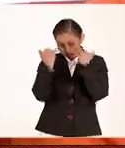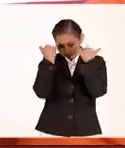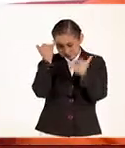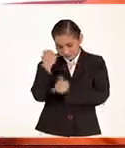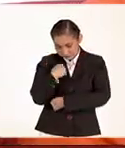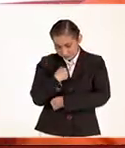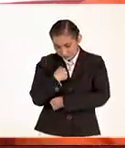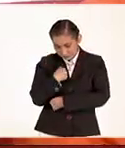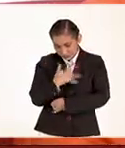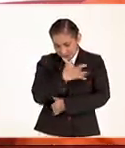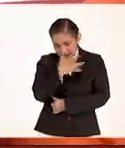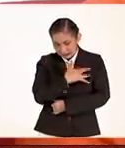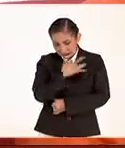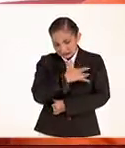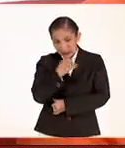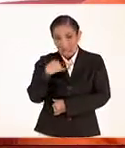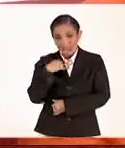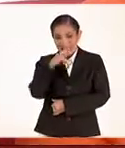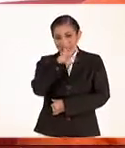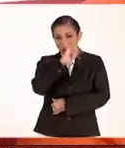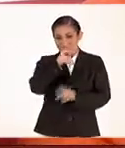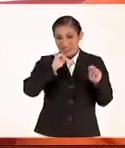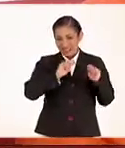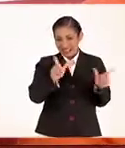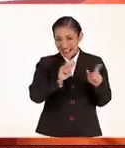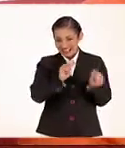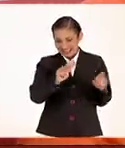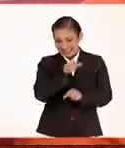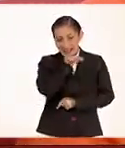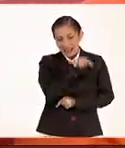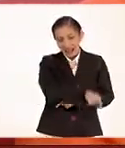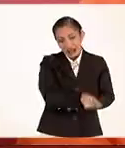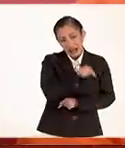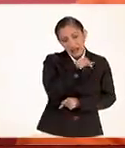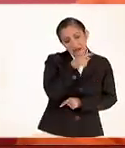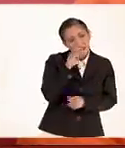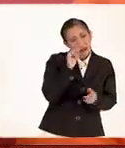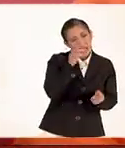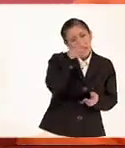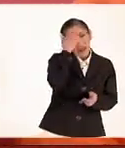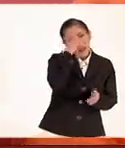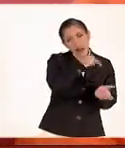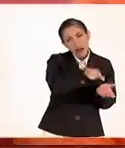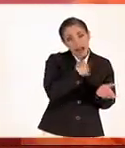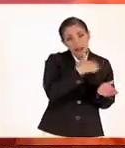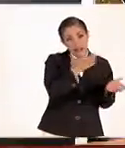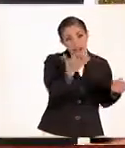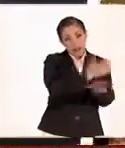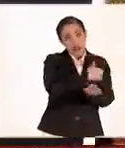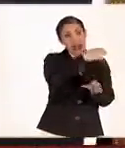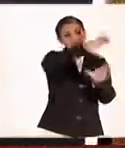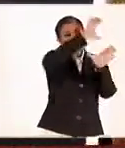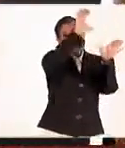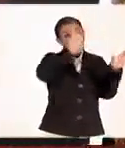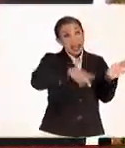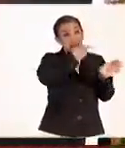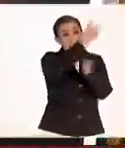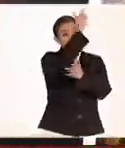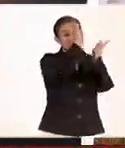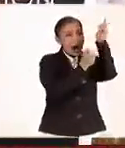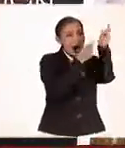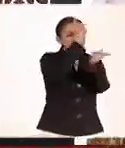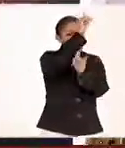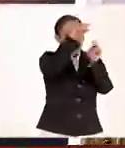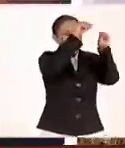me inspiré mi tía en la escala y se está reforzando todo un cerro entonces él me